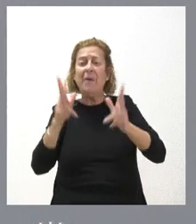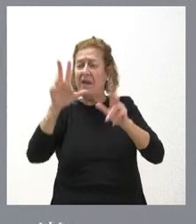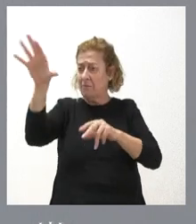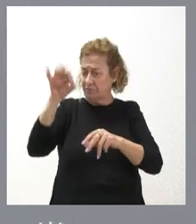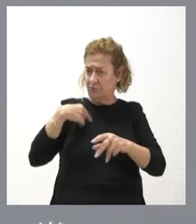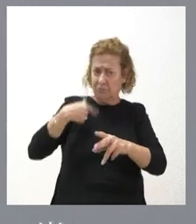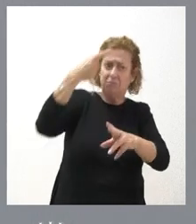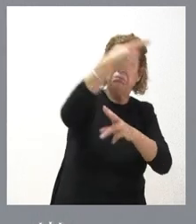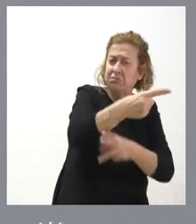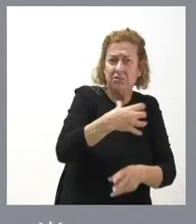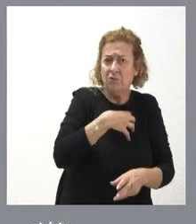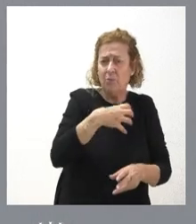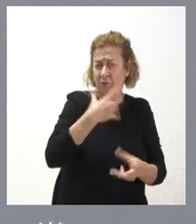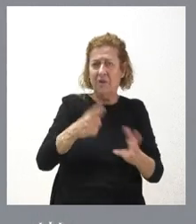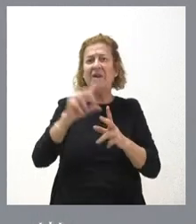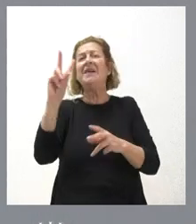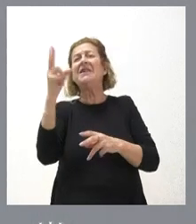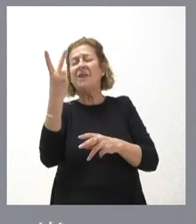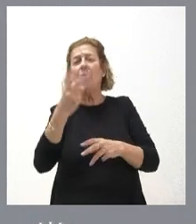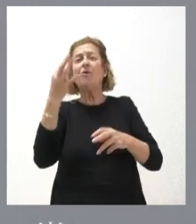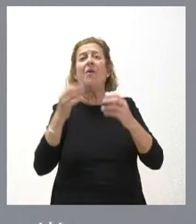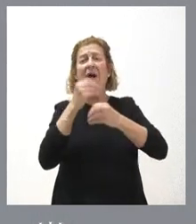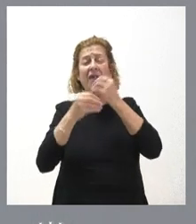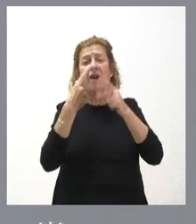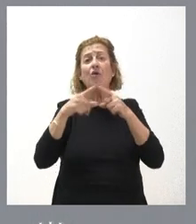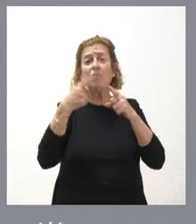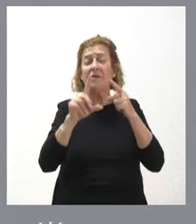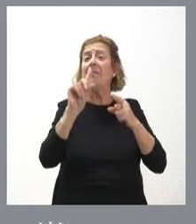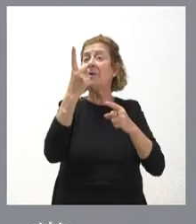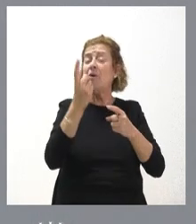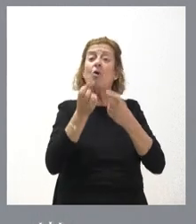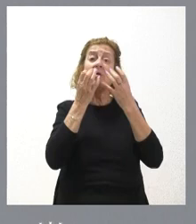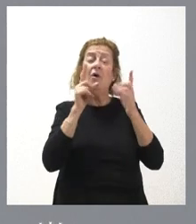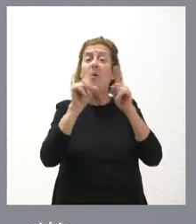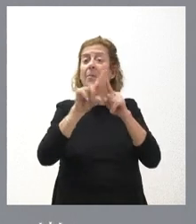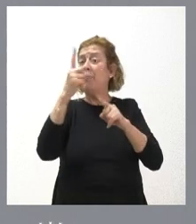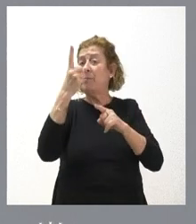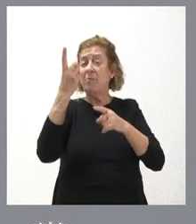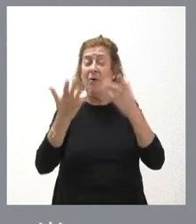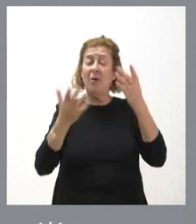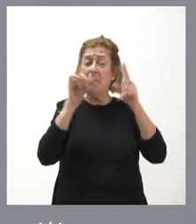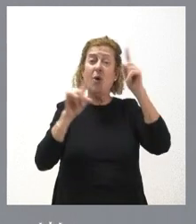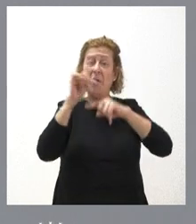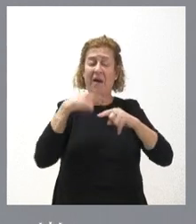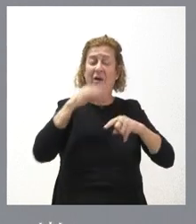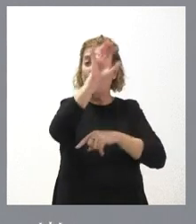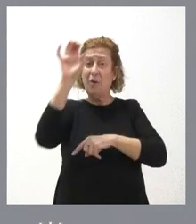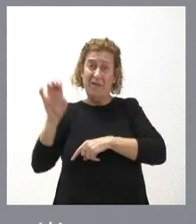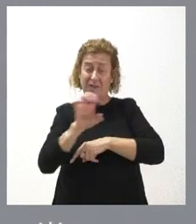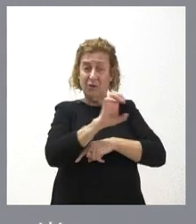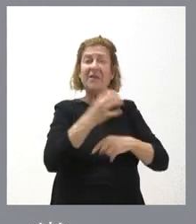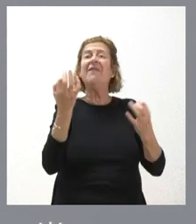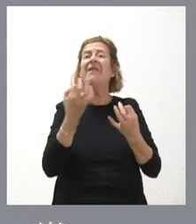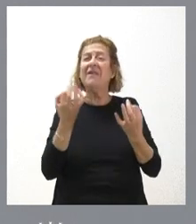y lo segundo Cómo tendrían que haberse hecho las cosas pues primero contando con el principal problema que tenemos las comunidades autónomas que